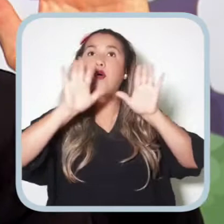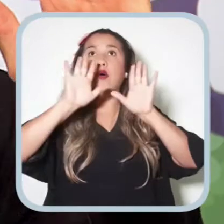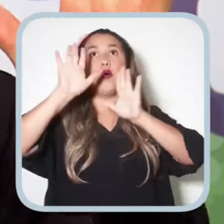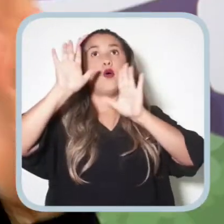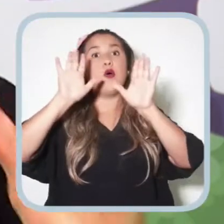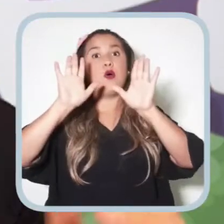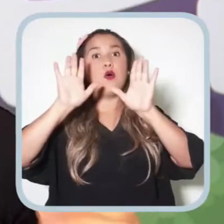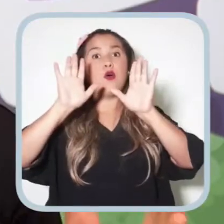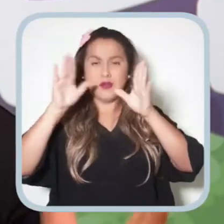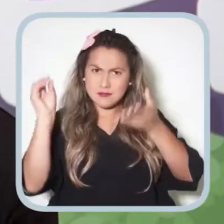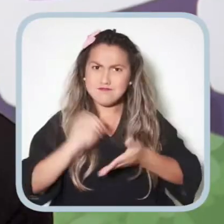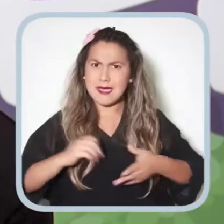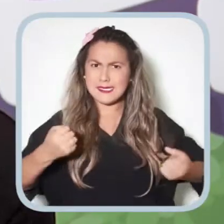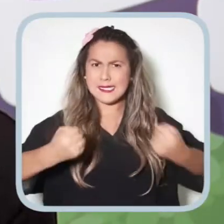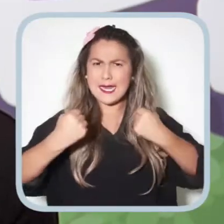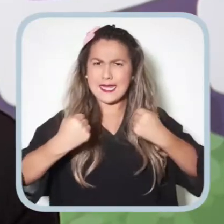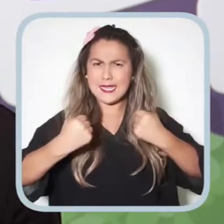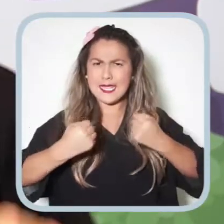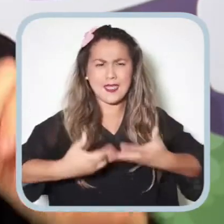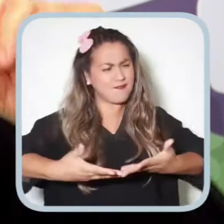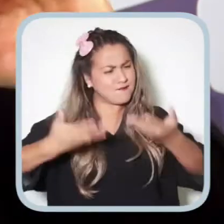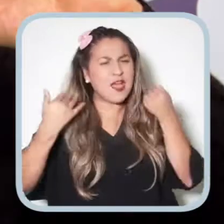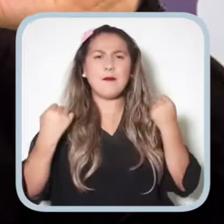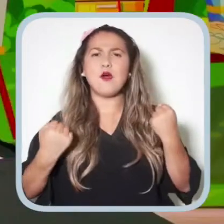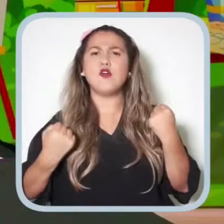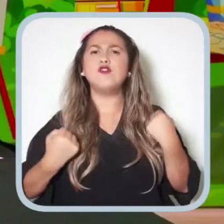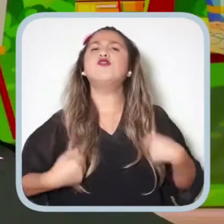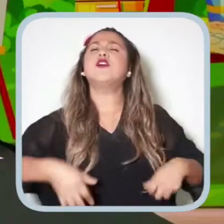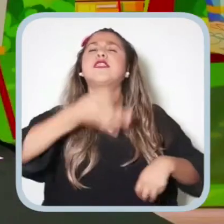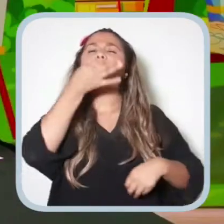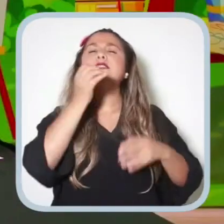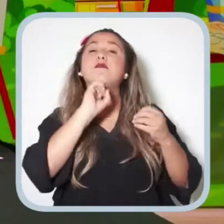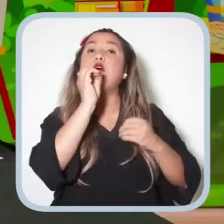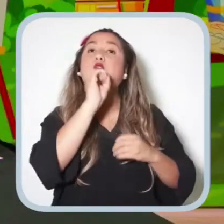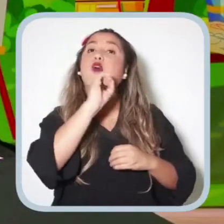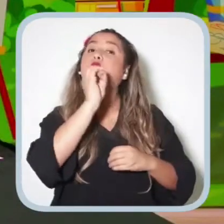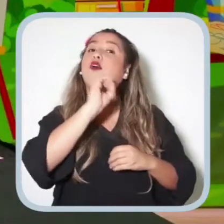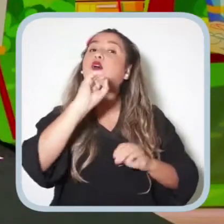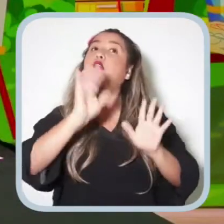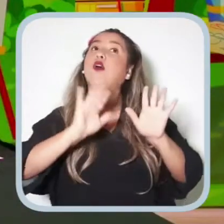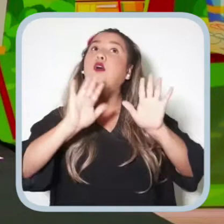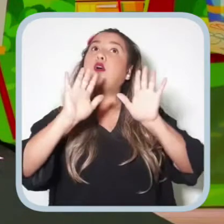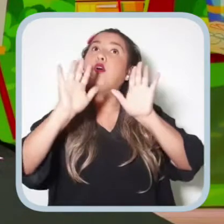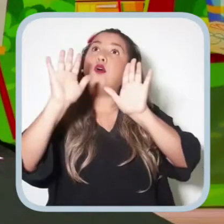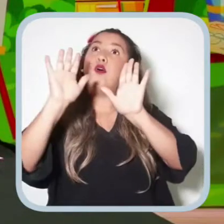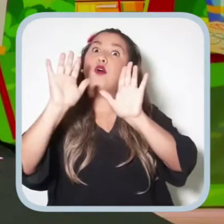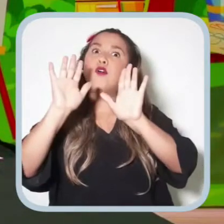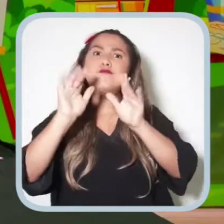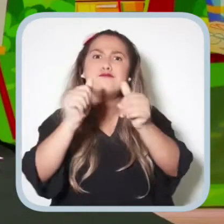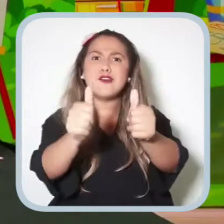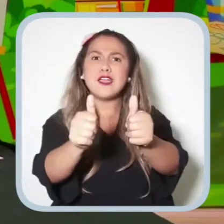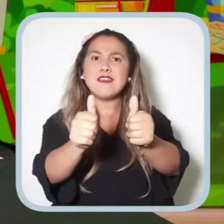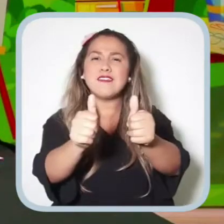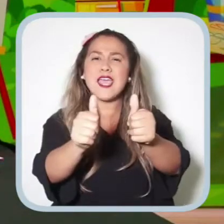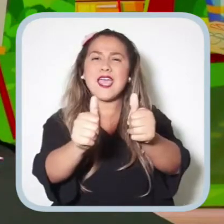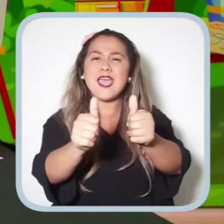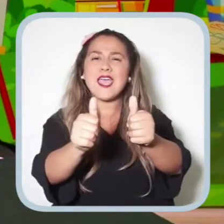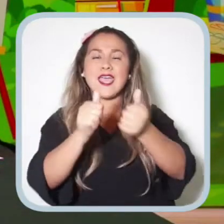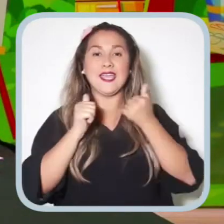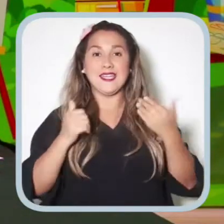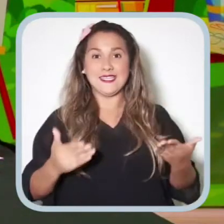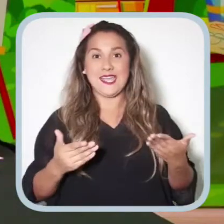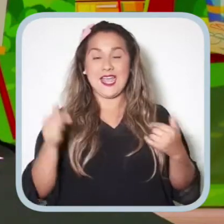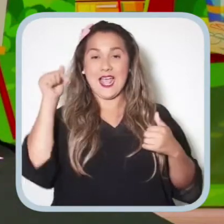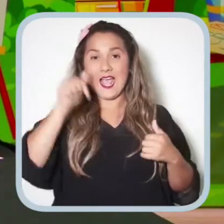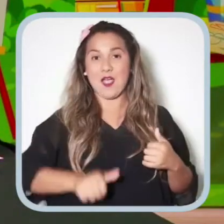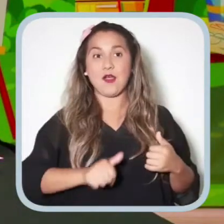¡Oh! ¡Más energía, niños y niñas! Decimos ¡Oh! ¡Muy bien! Y ahora